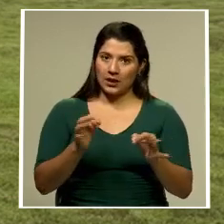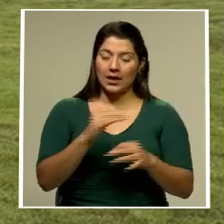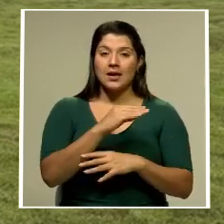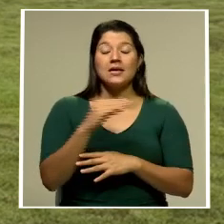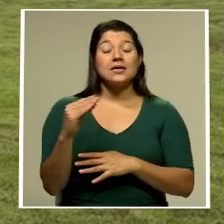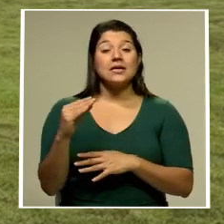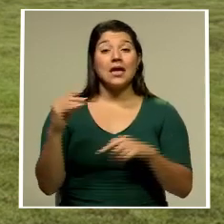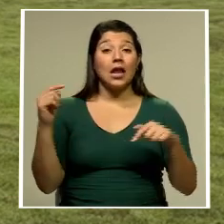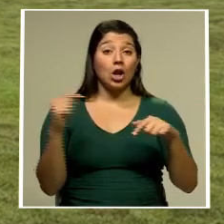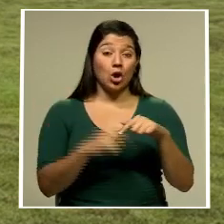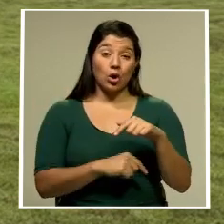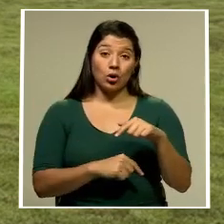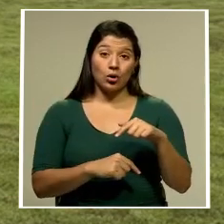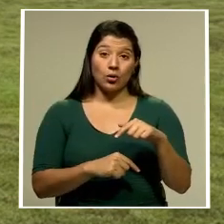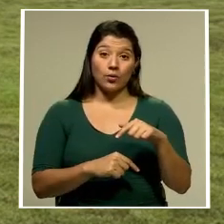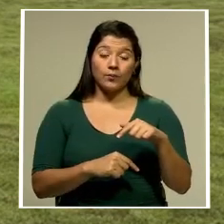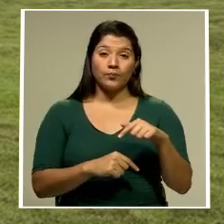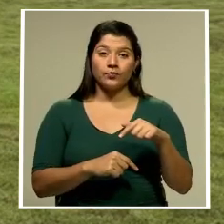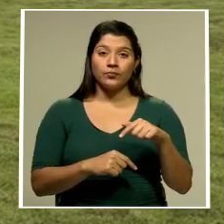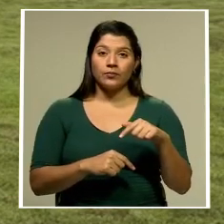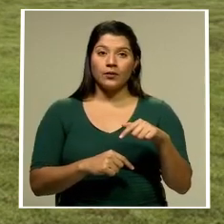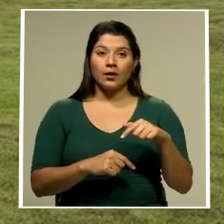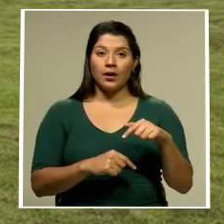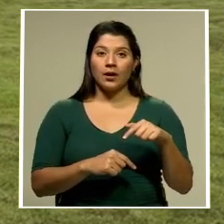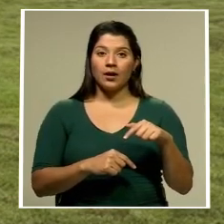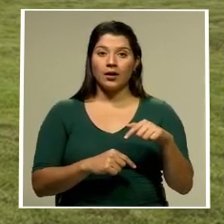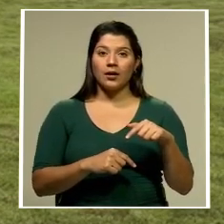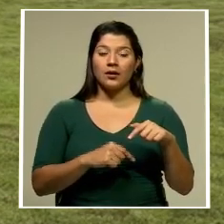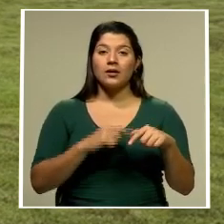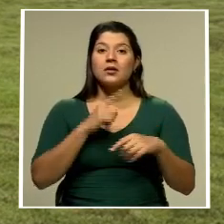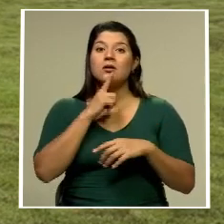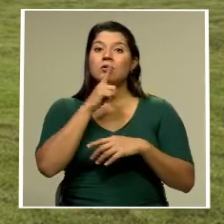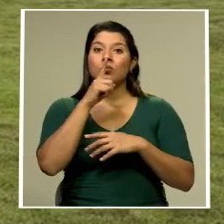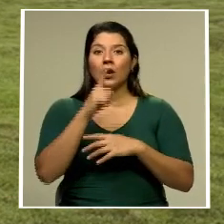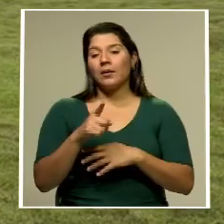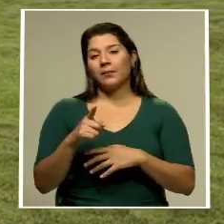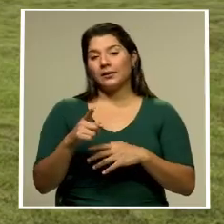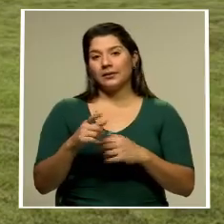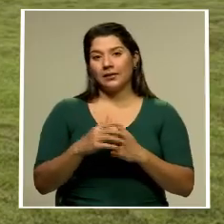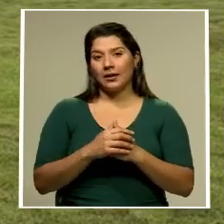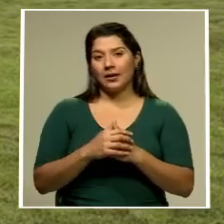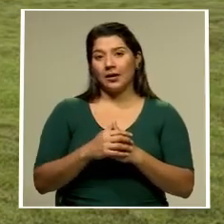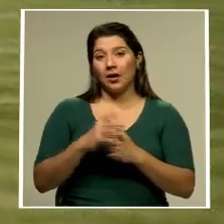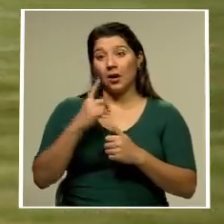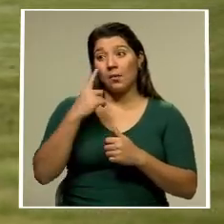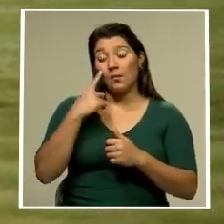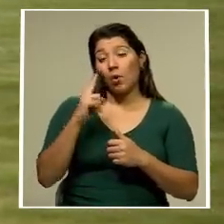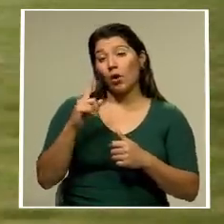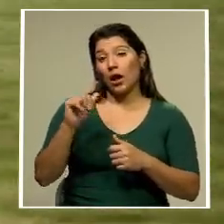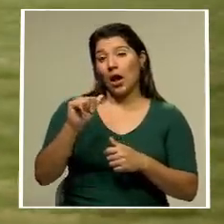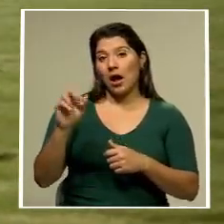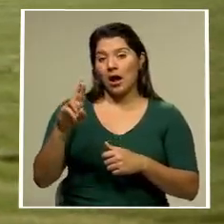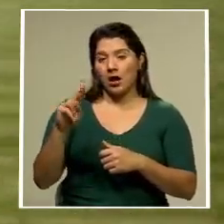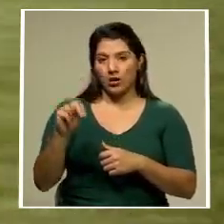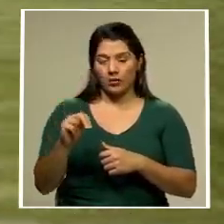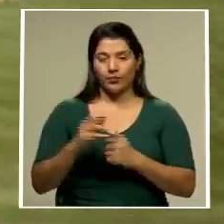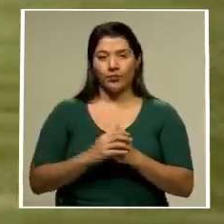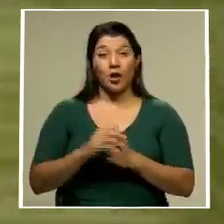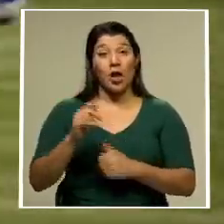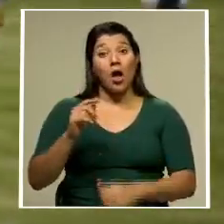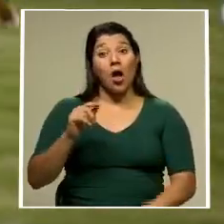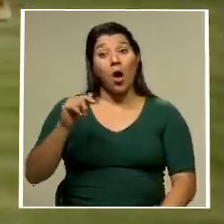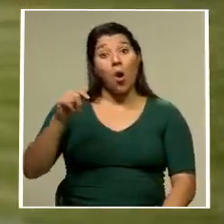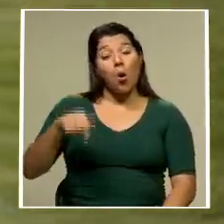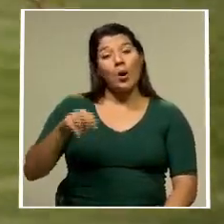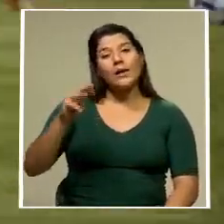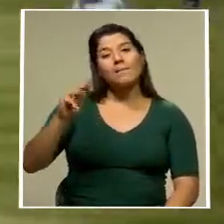el gol pues es una diagonal que tira a la espalda del central y un pelotazo de Aaron. Para este martes el Herediano tenía pactado